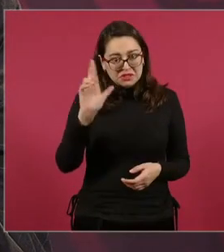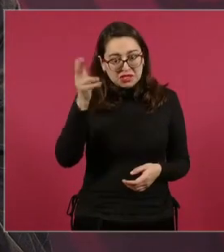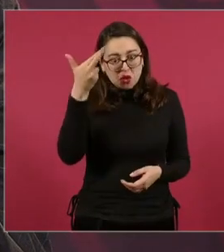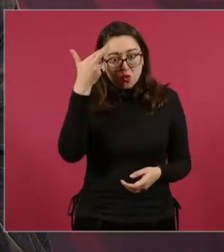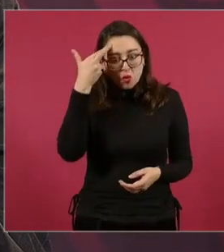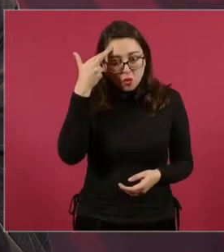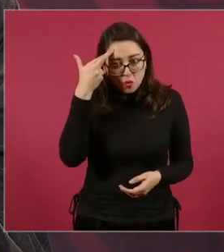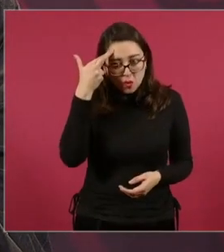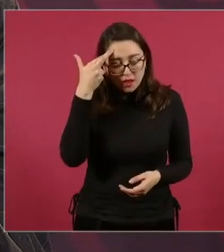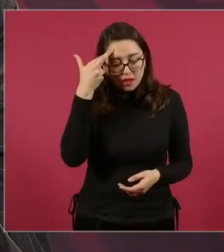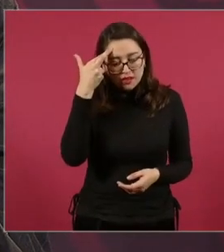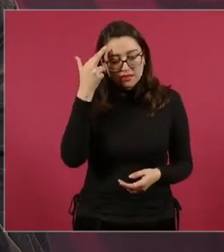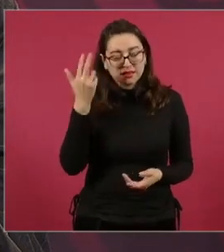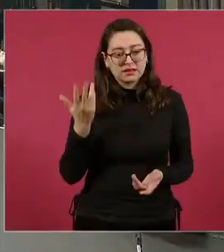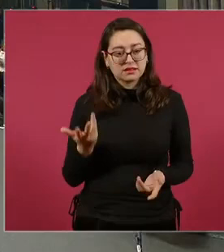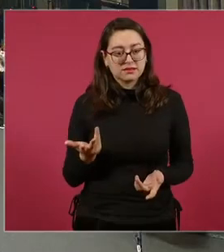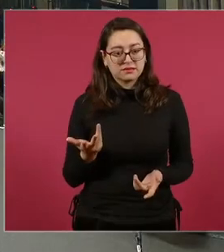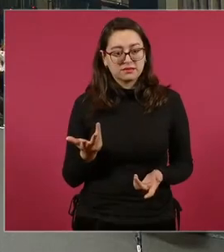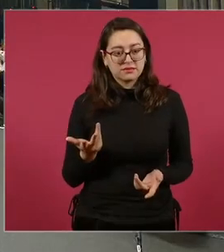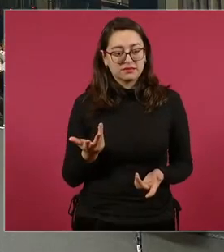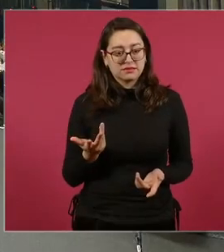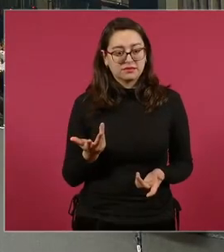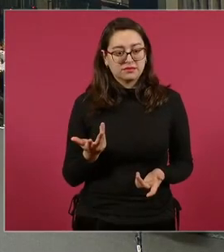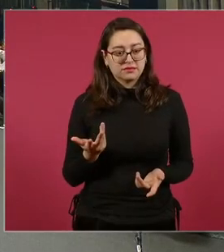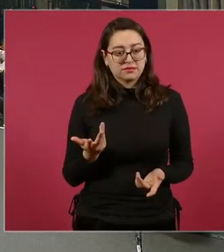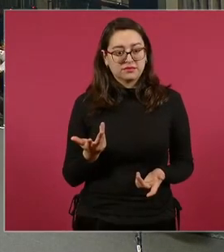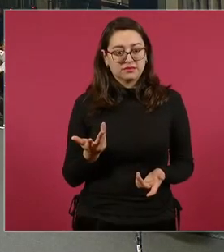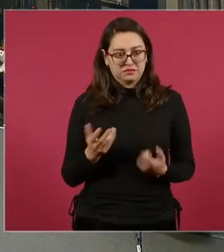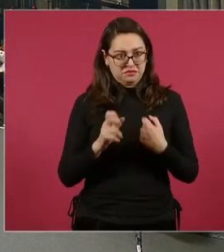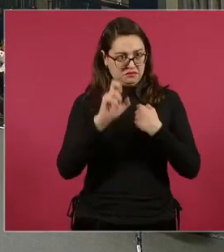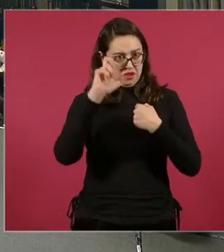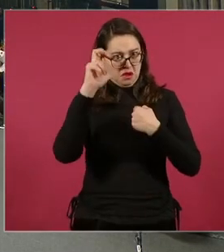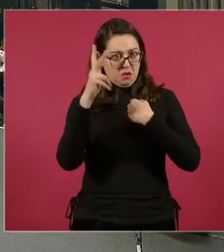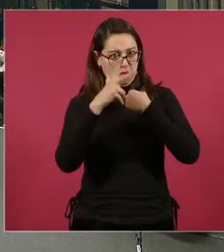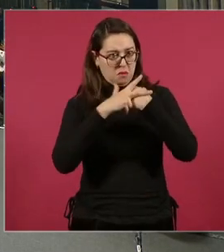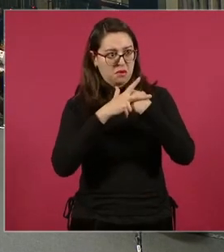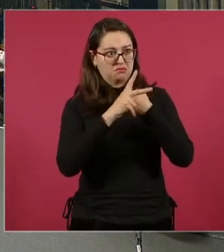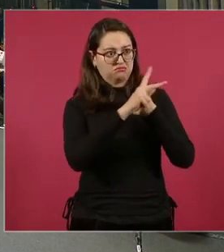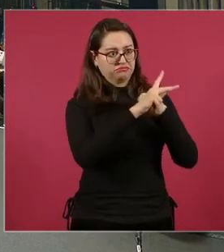el costo de la luz en los países europeos.